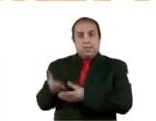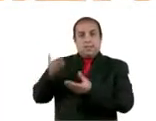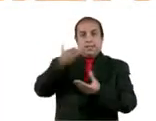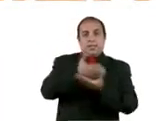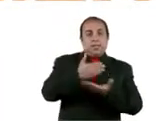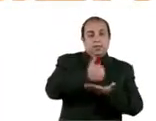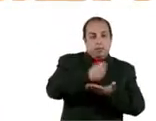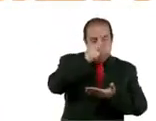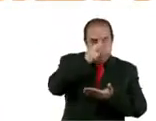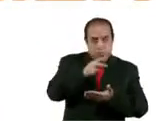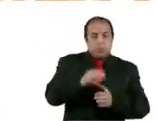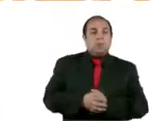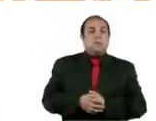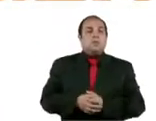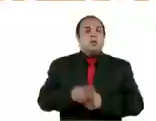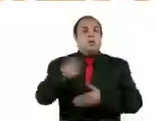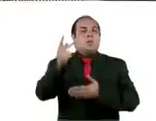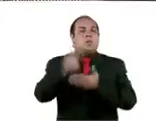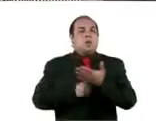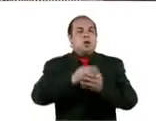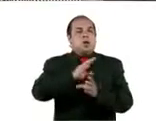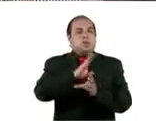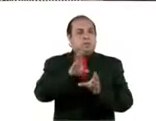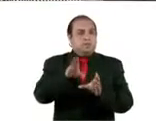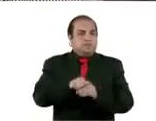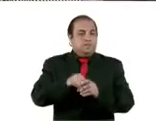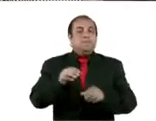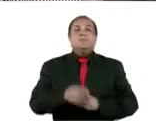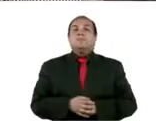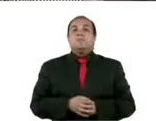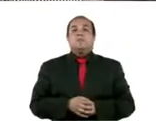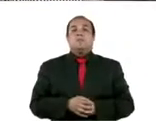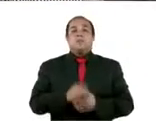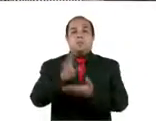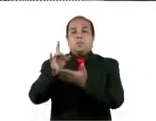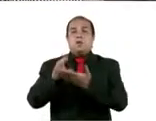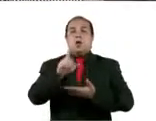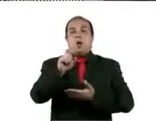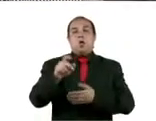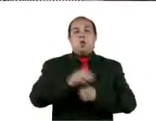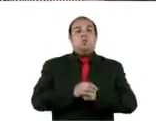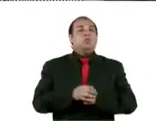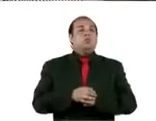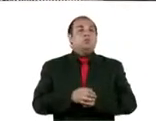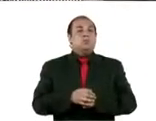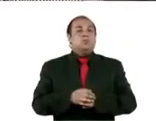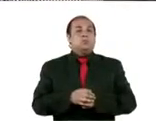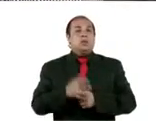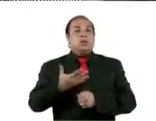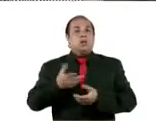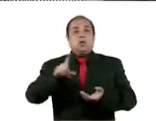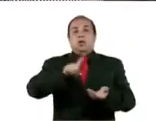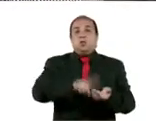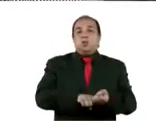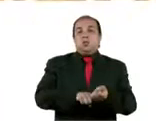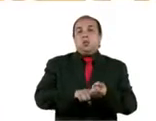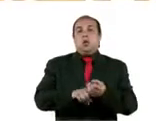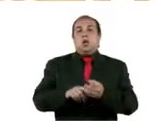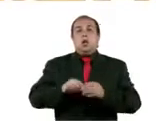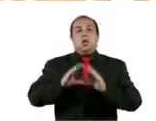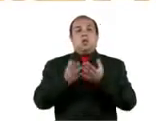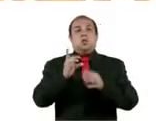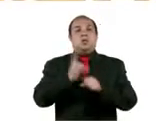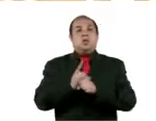programa integral de abastecimiento de agua potable que incluye a las propias comunidades locales y el abastecimiento a la